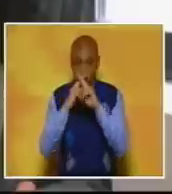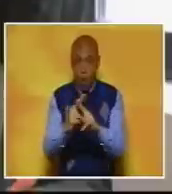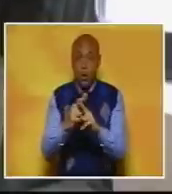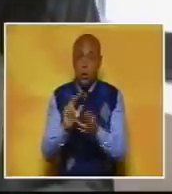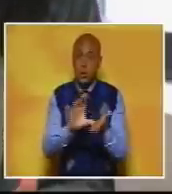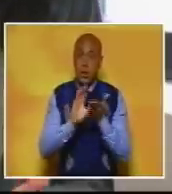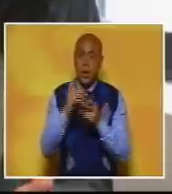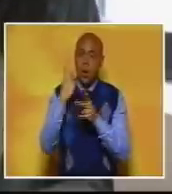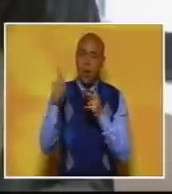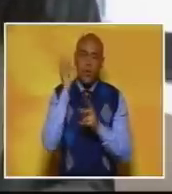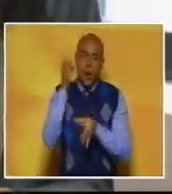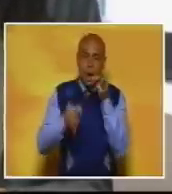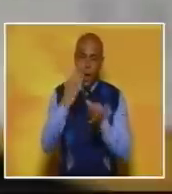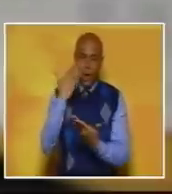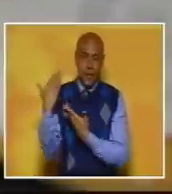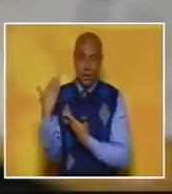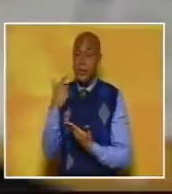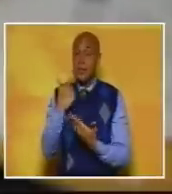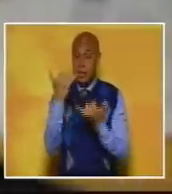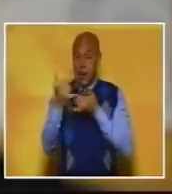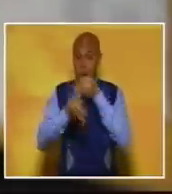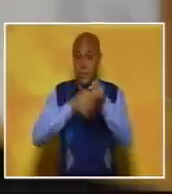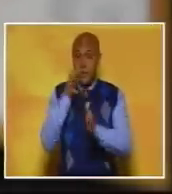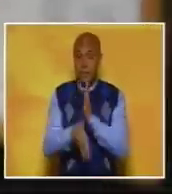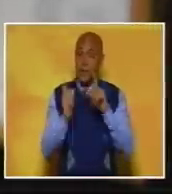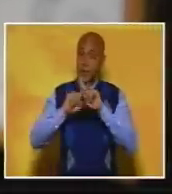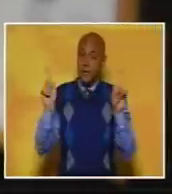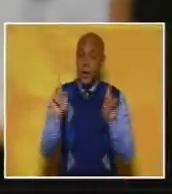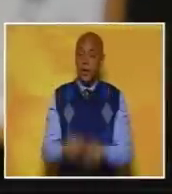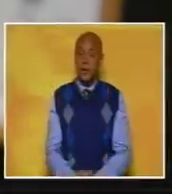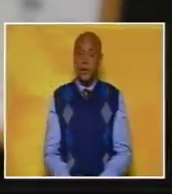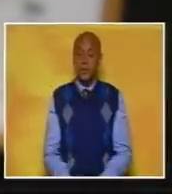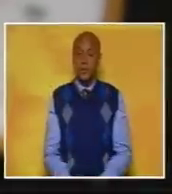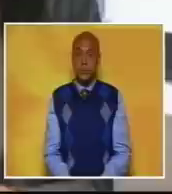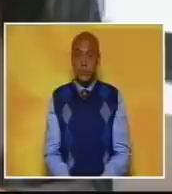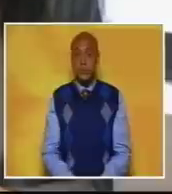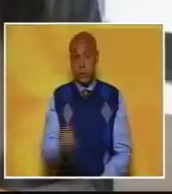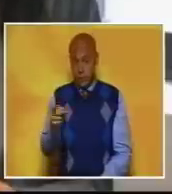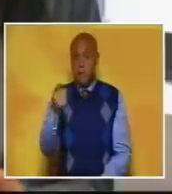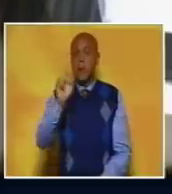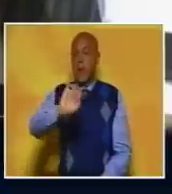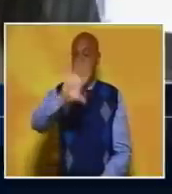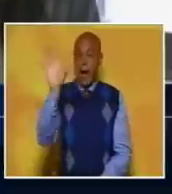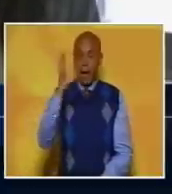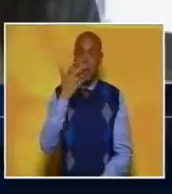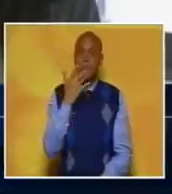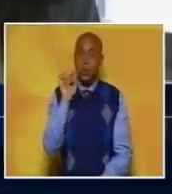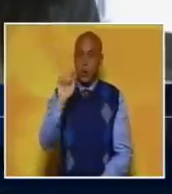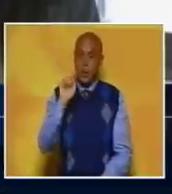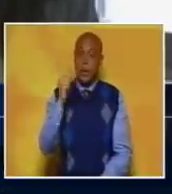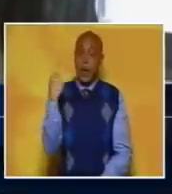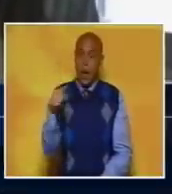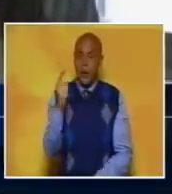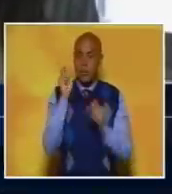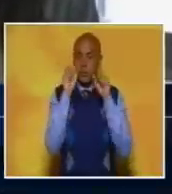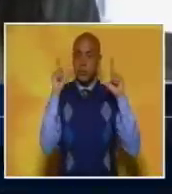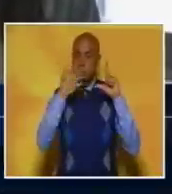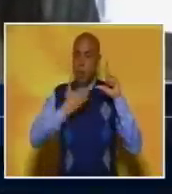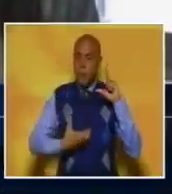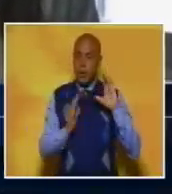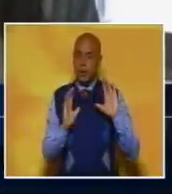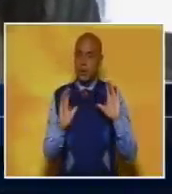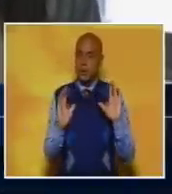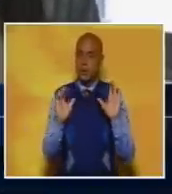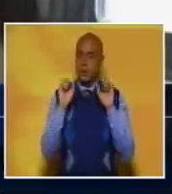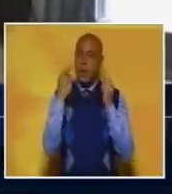mientras la abogada Claudia Bernal explica la medida desde una perspectiva legal. Si bien es cierto, se trata de una acción polémica, también entendamos